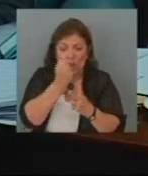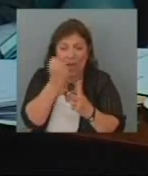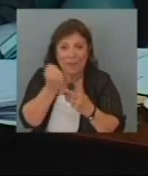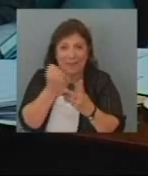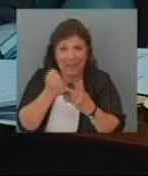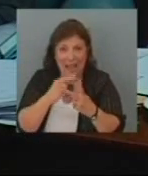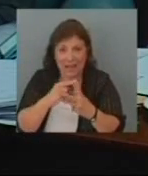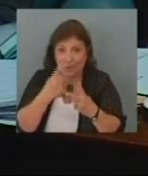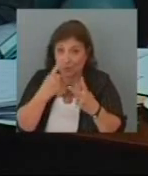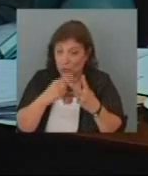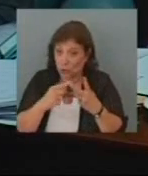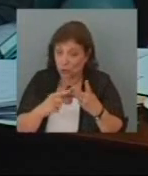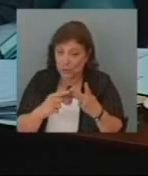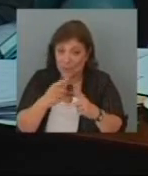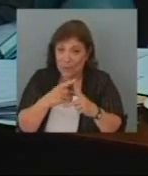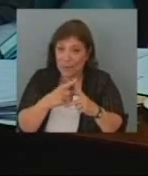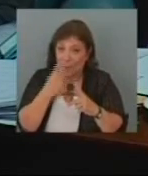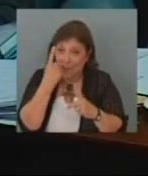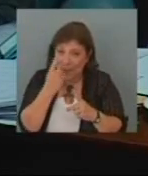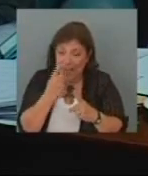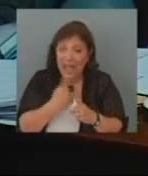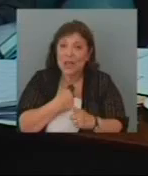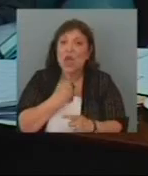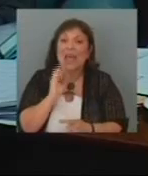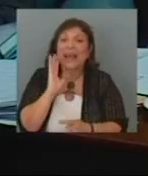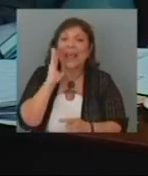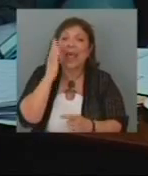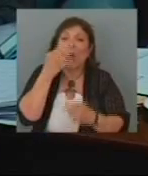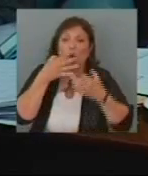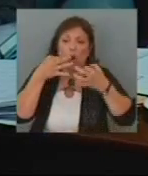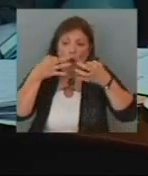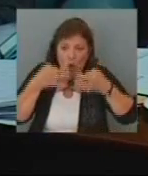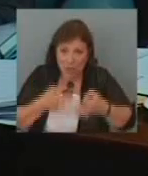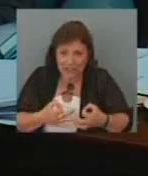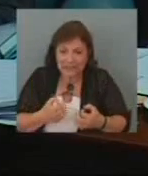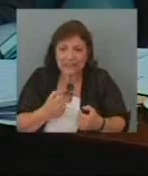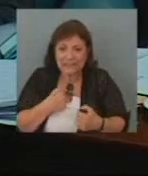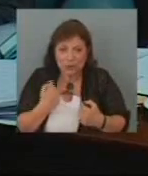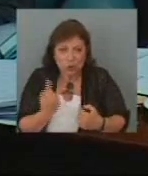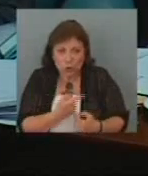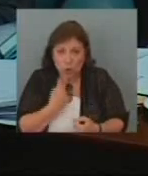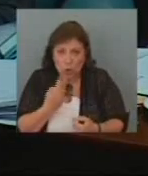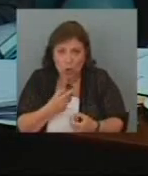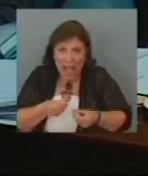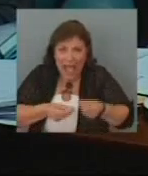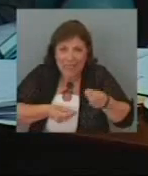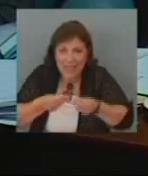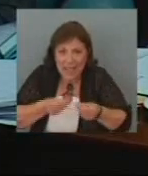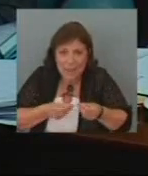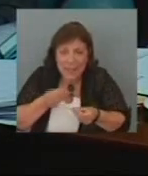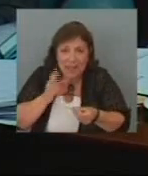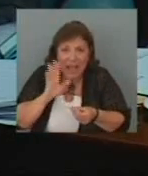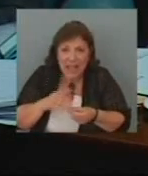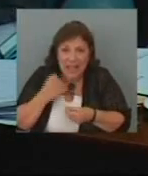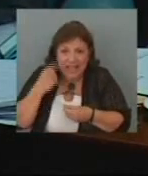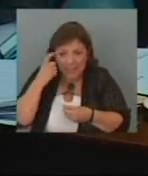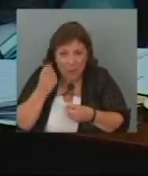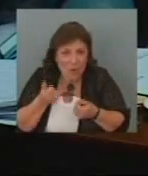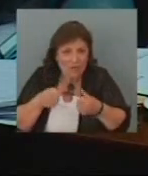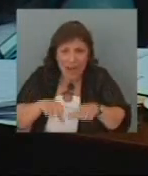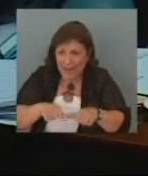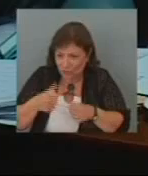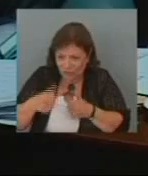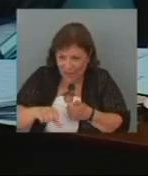fundamentales. En primer lugar, reconocer que estábamos administrando una experiencia de